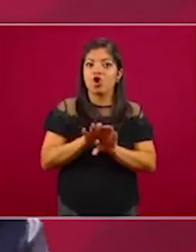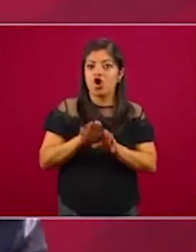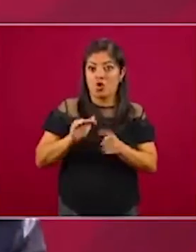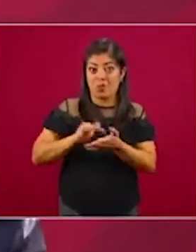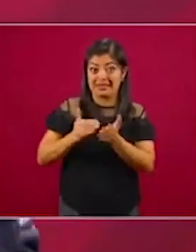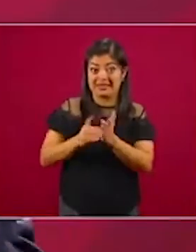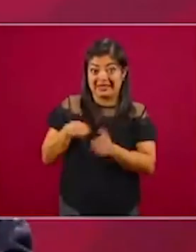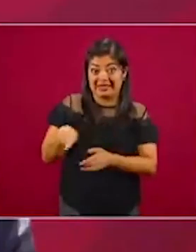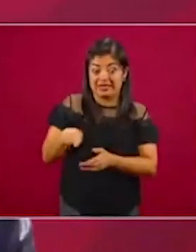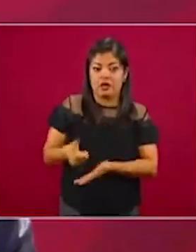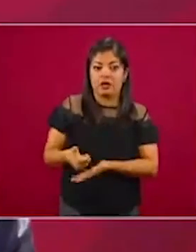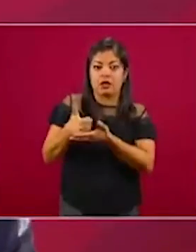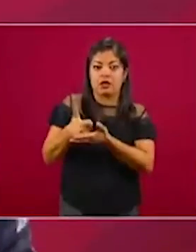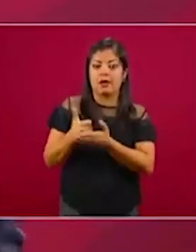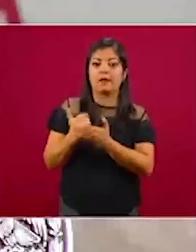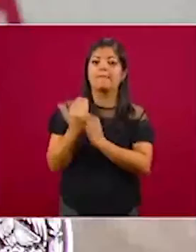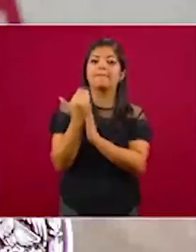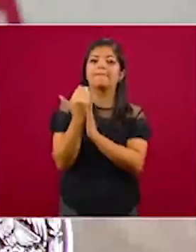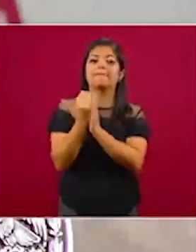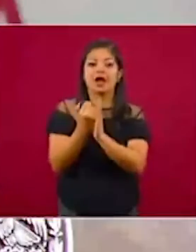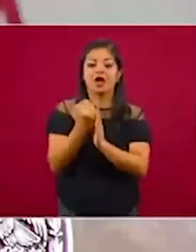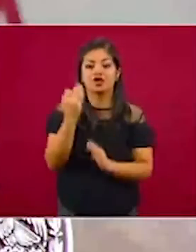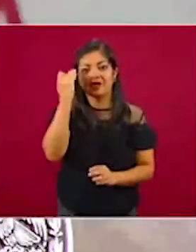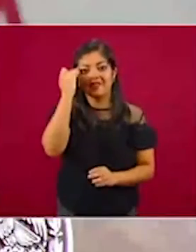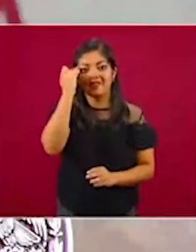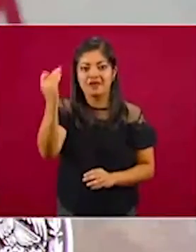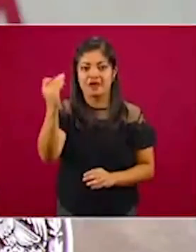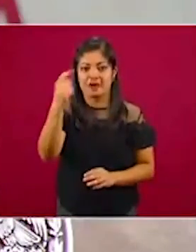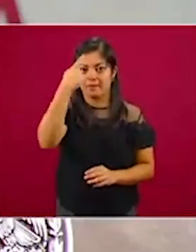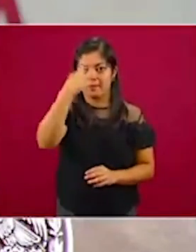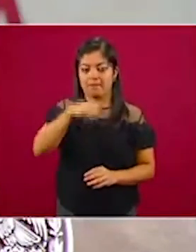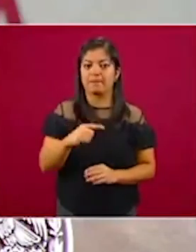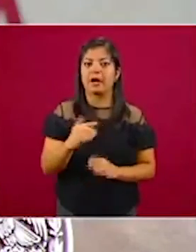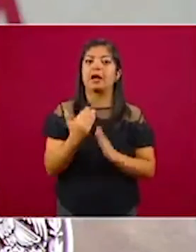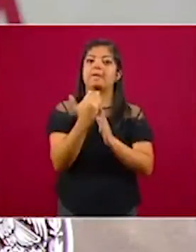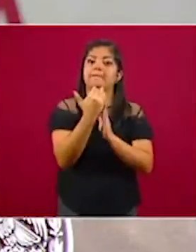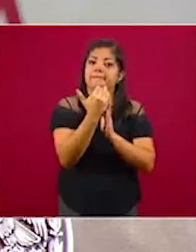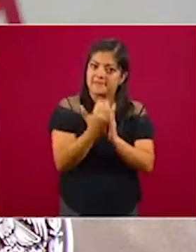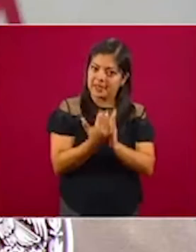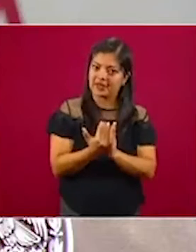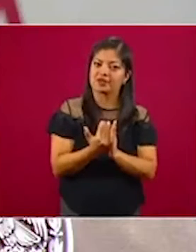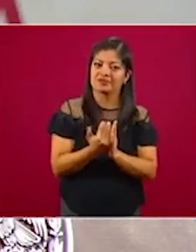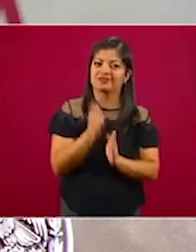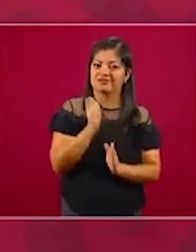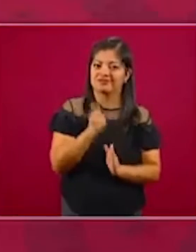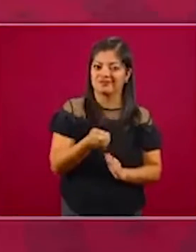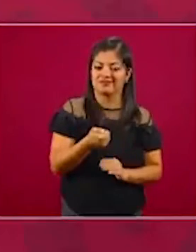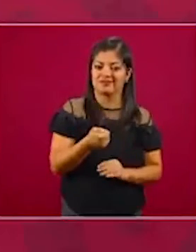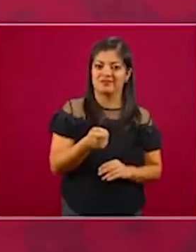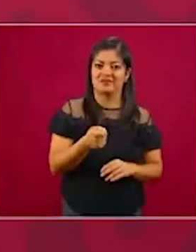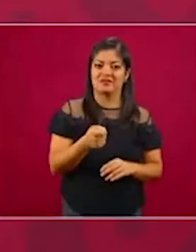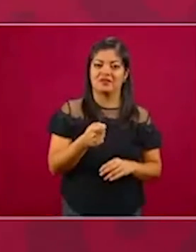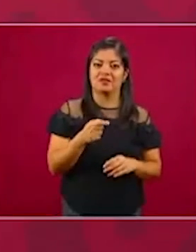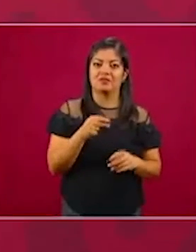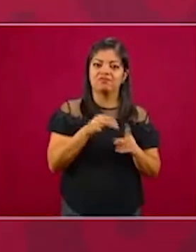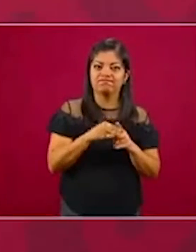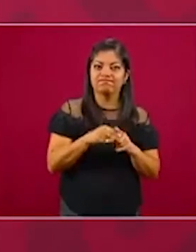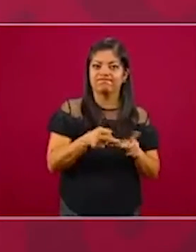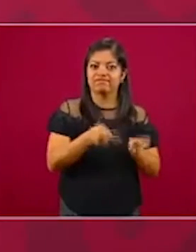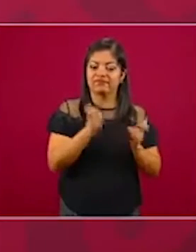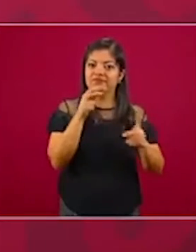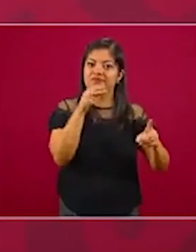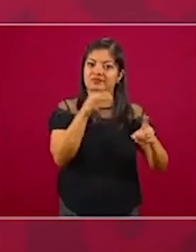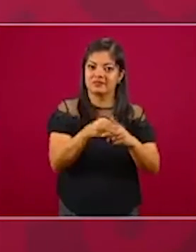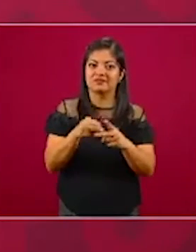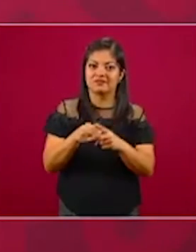reducir el tiempo para reducir a su vez el número de delitos, en